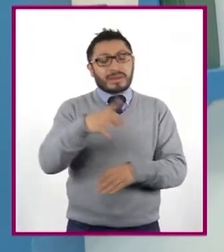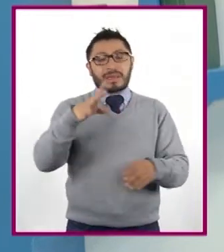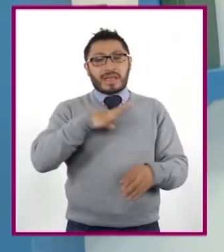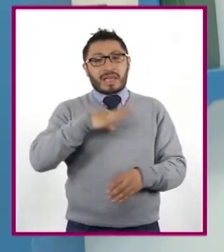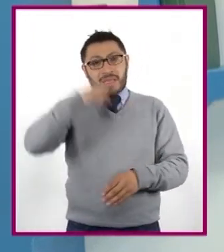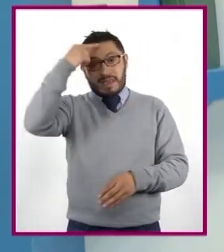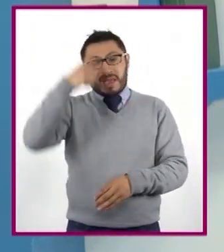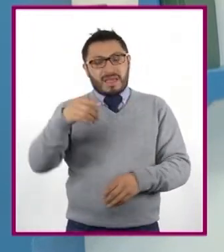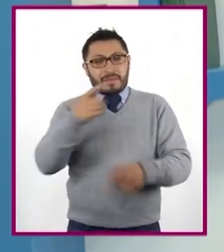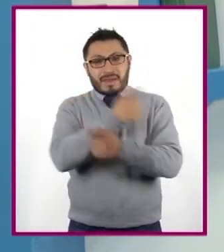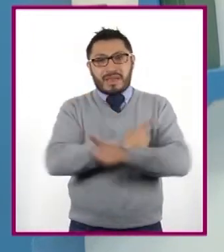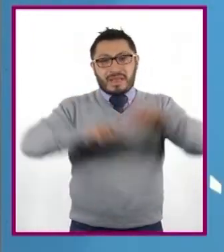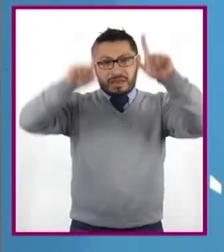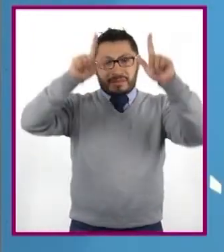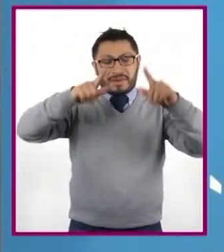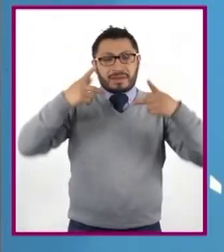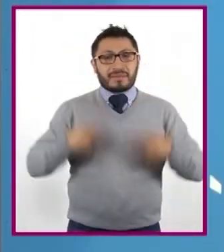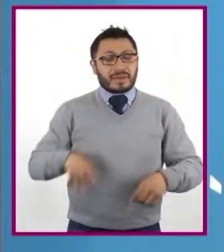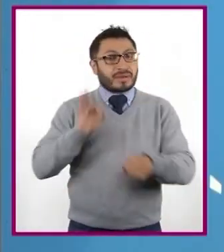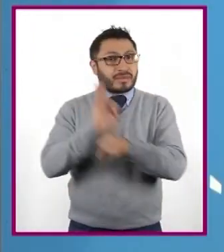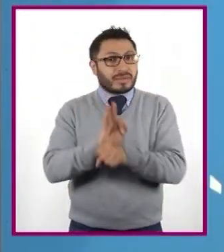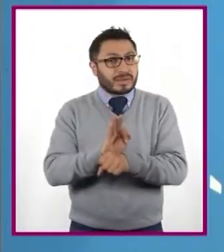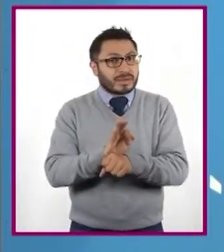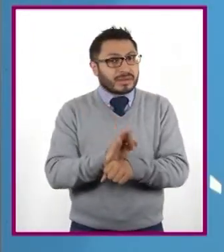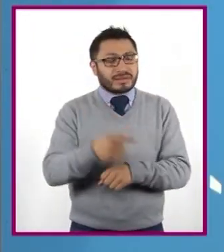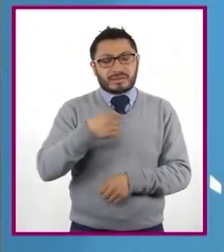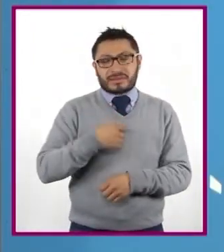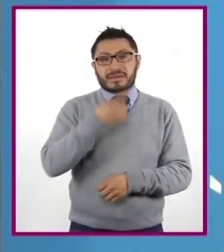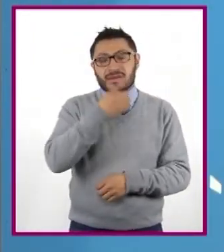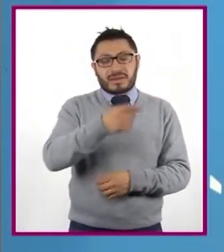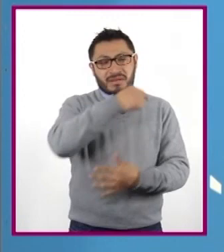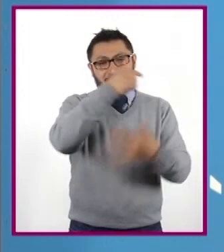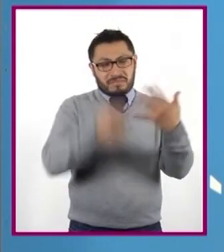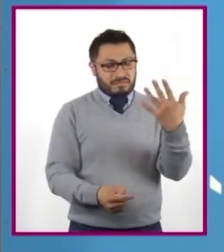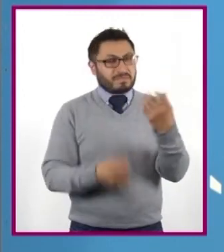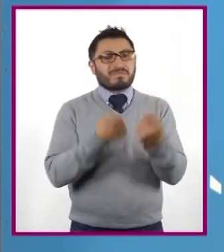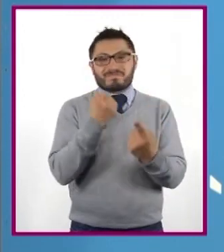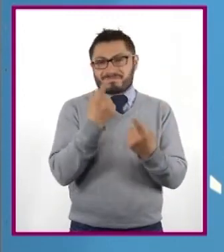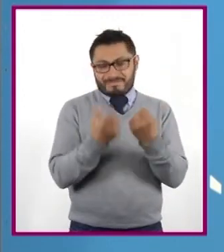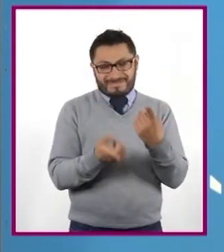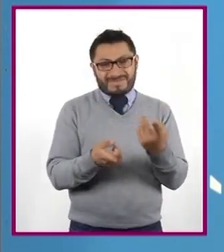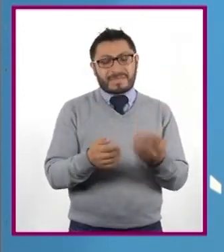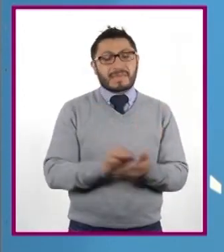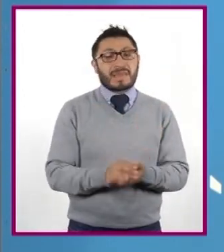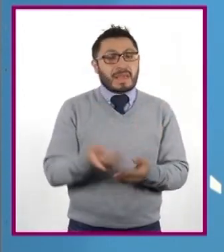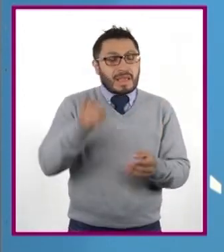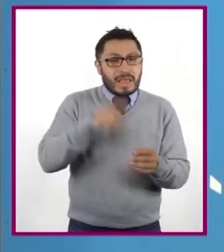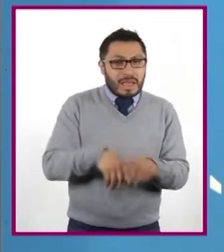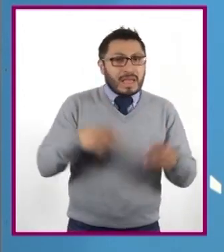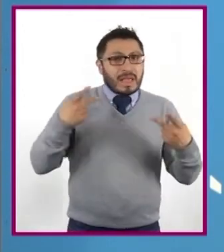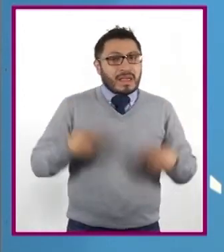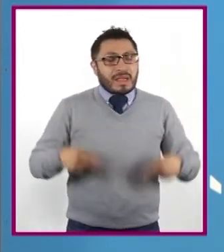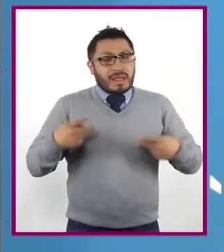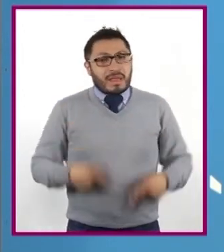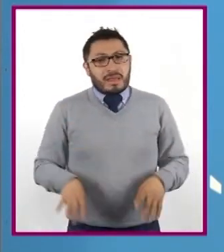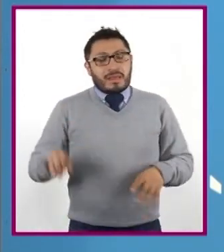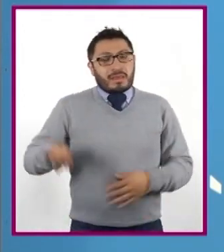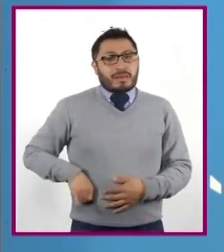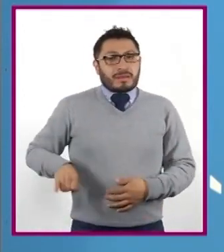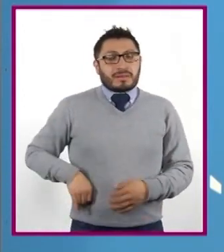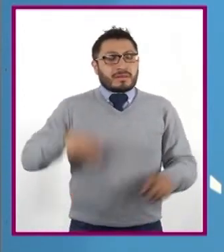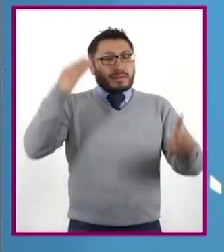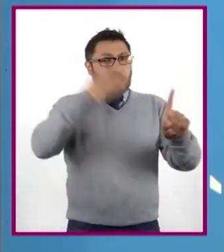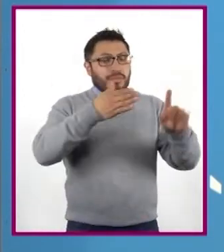las libertades de los ciudadanos? Voy a nombrar algunas asociaciones conformadas por personas interesadas